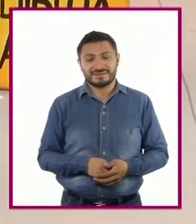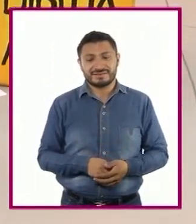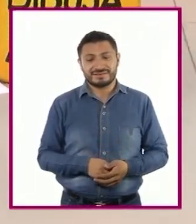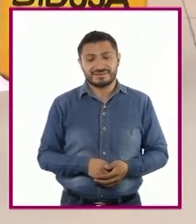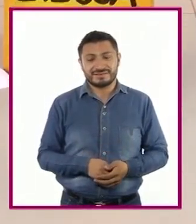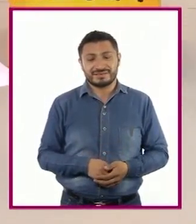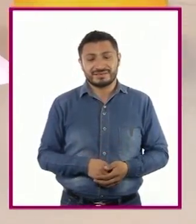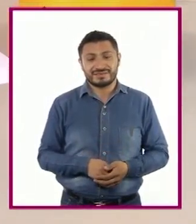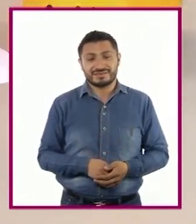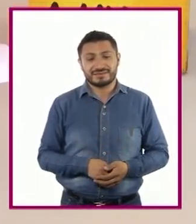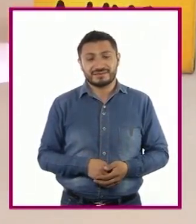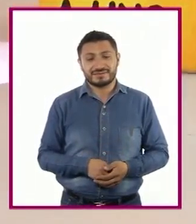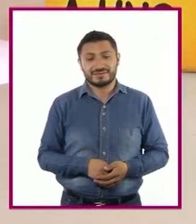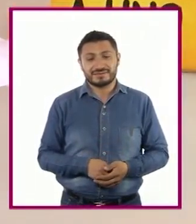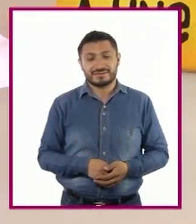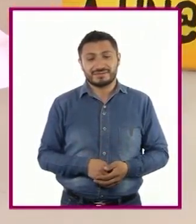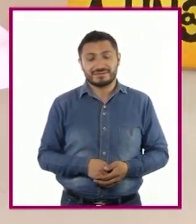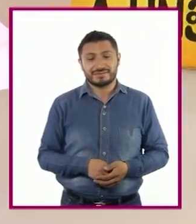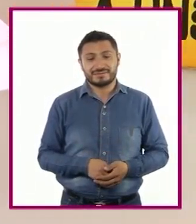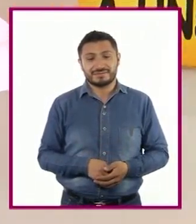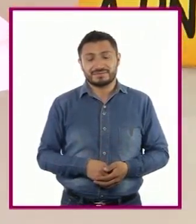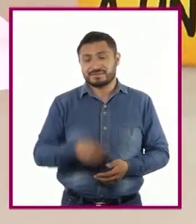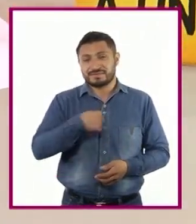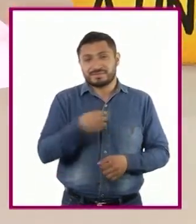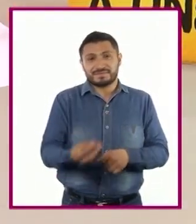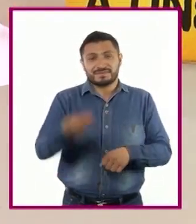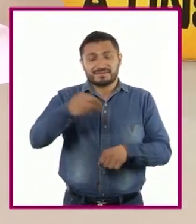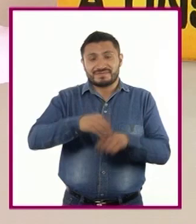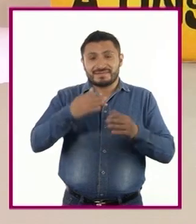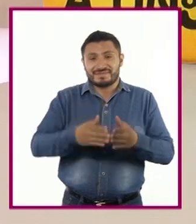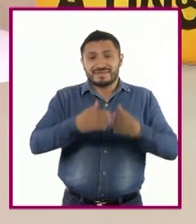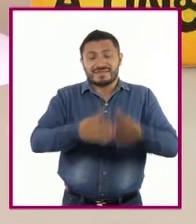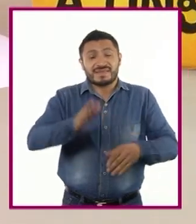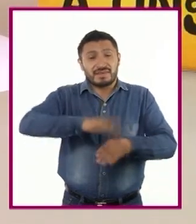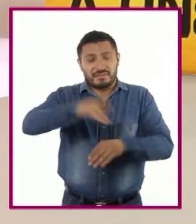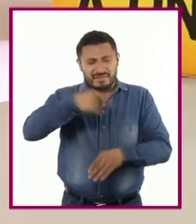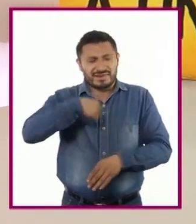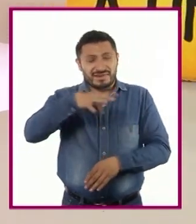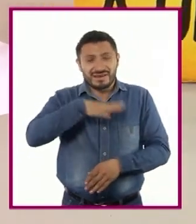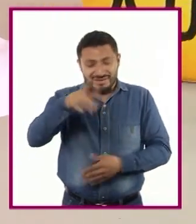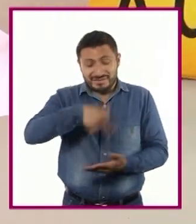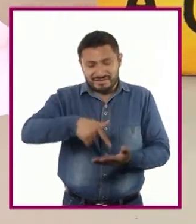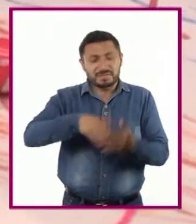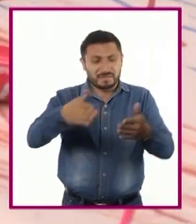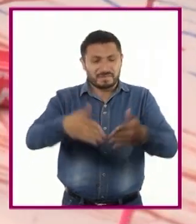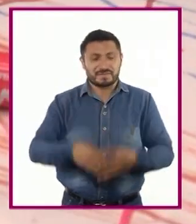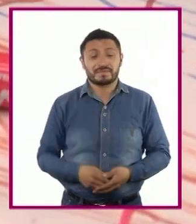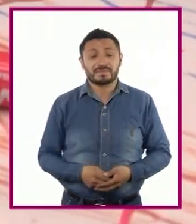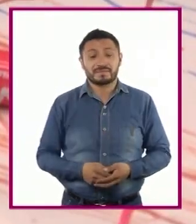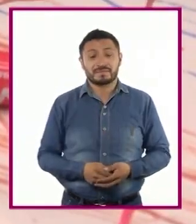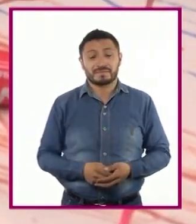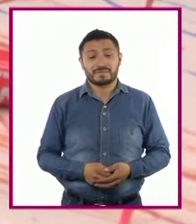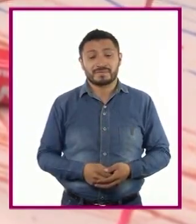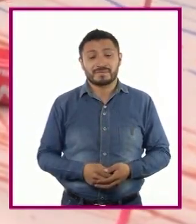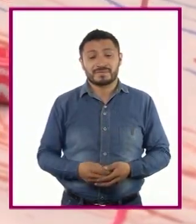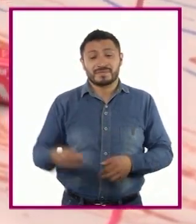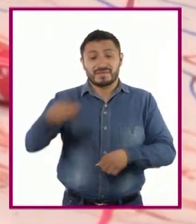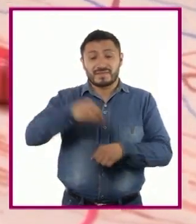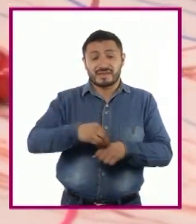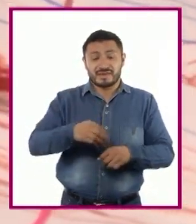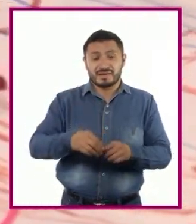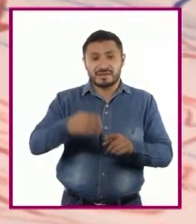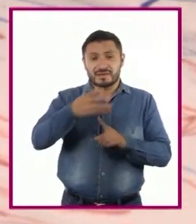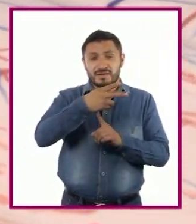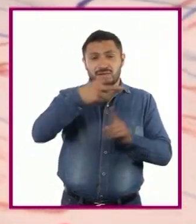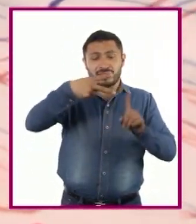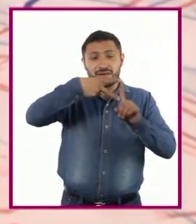Vamos así. Voy a ponerle un barquito más porque tengo un espacio. Y le voy a poner una velita,